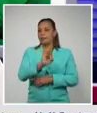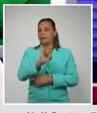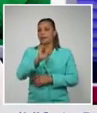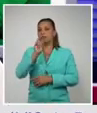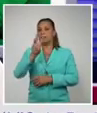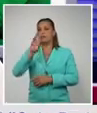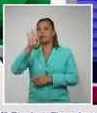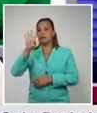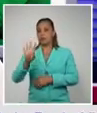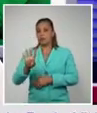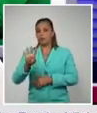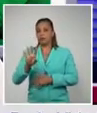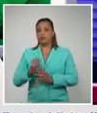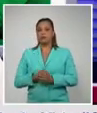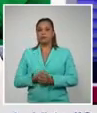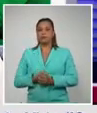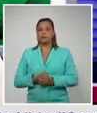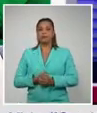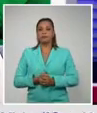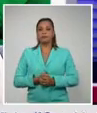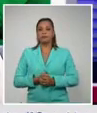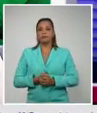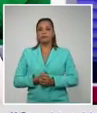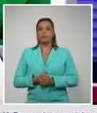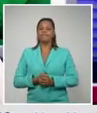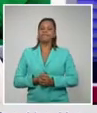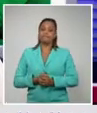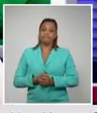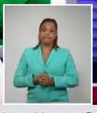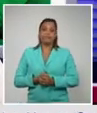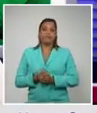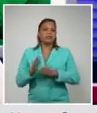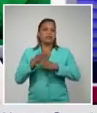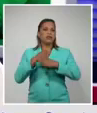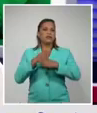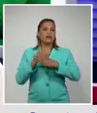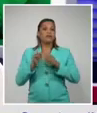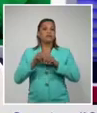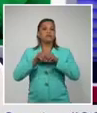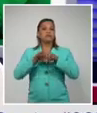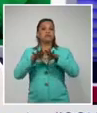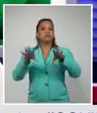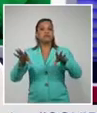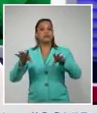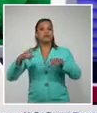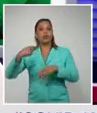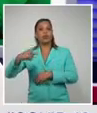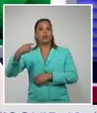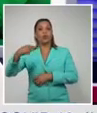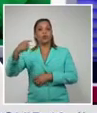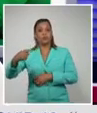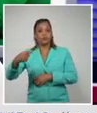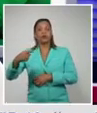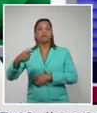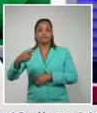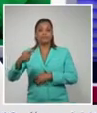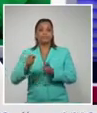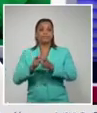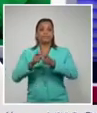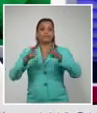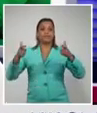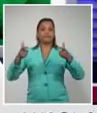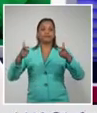734, lo cual está dado por el alto número de casos que se van diagnosticando diariamente,